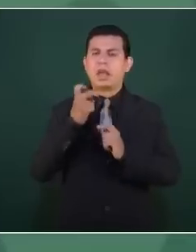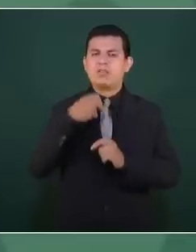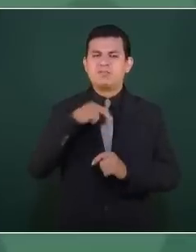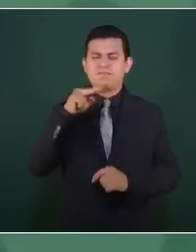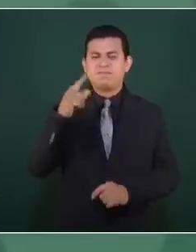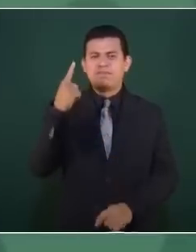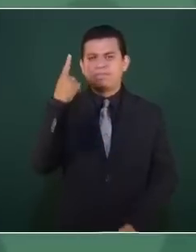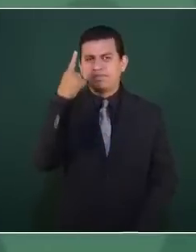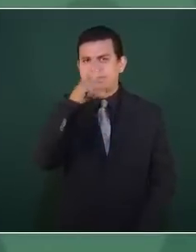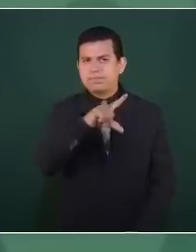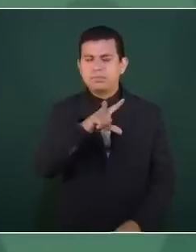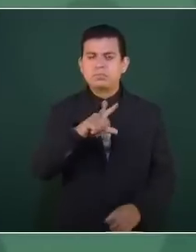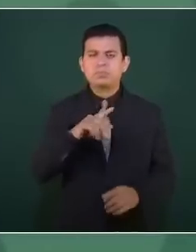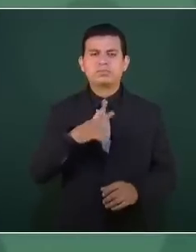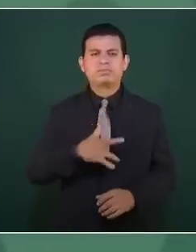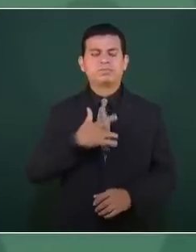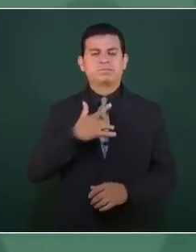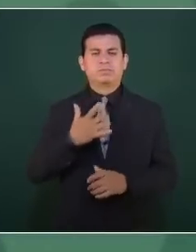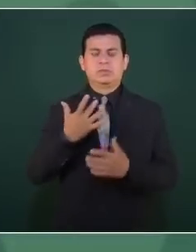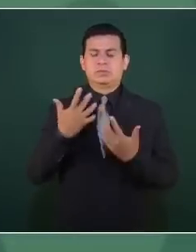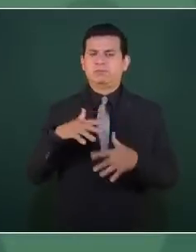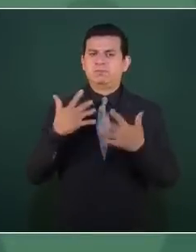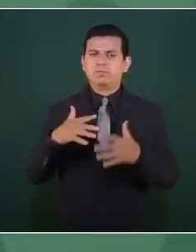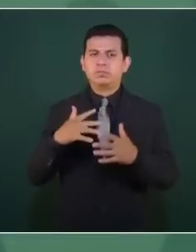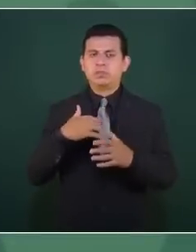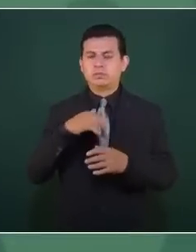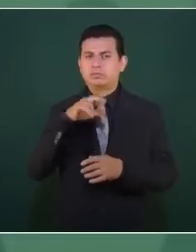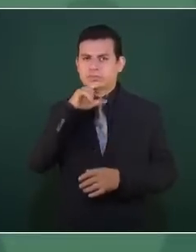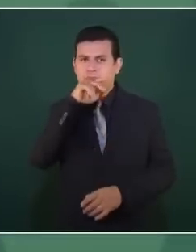lamentablemente en el poder judicial.